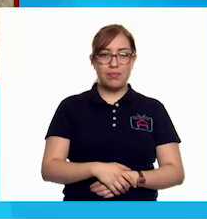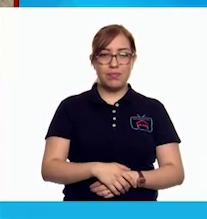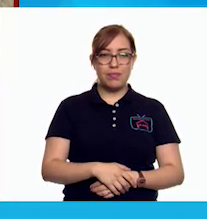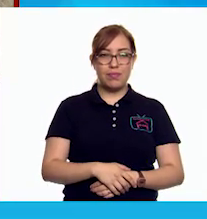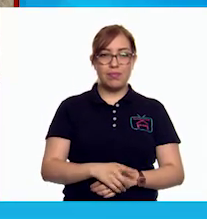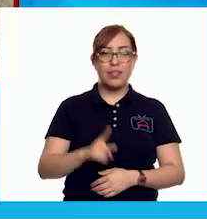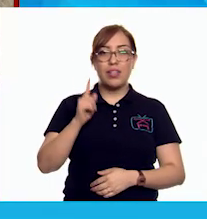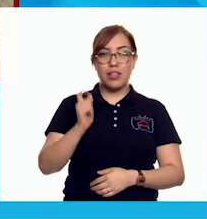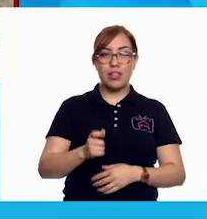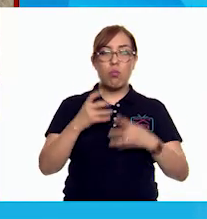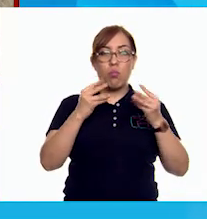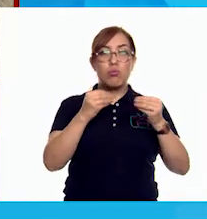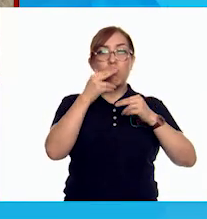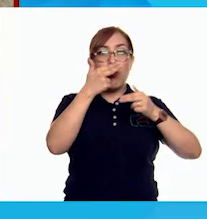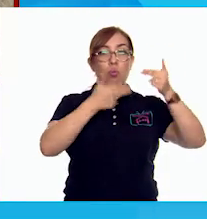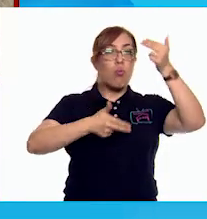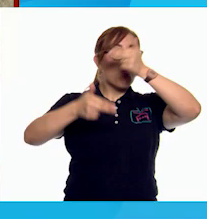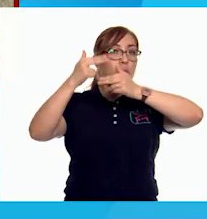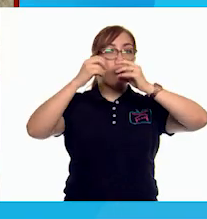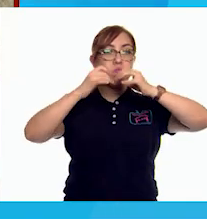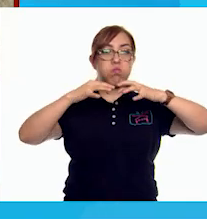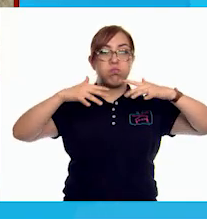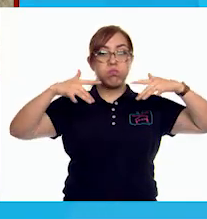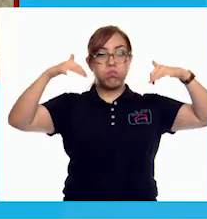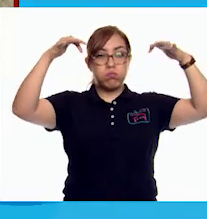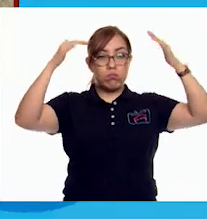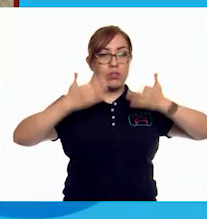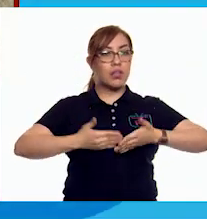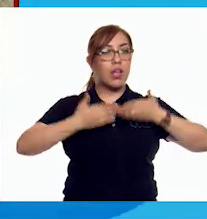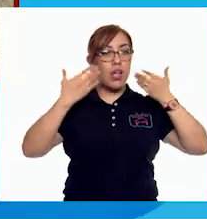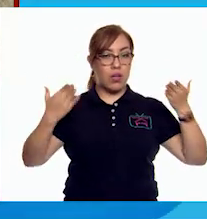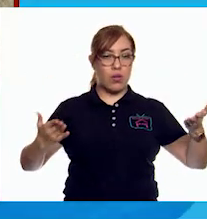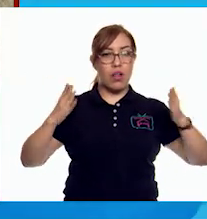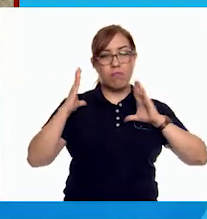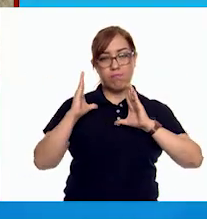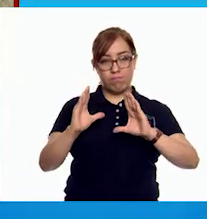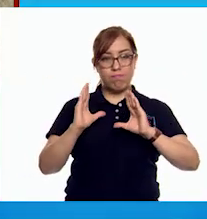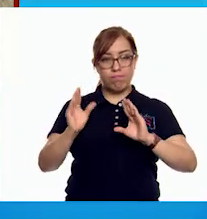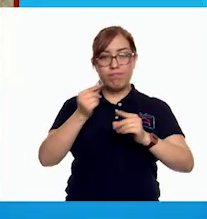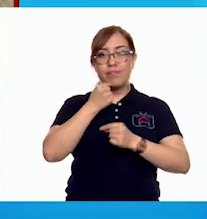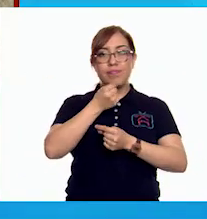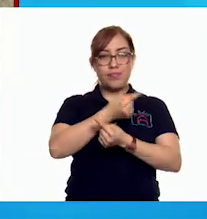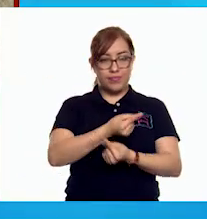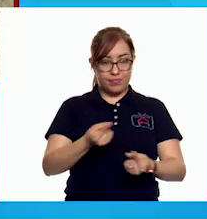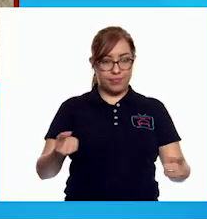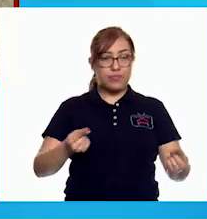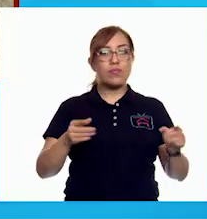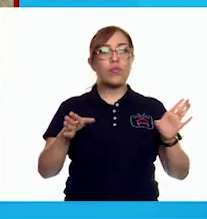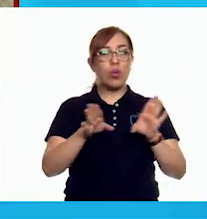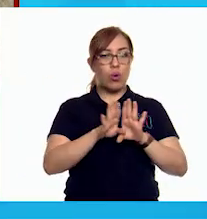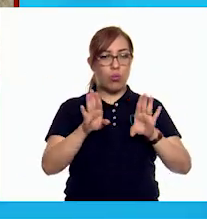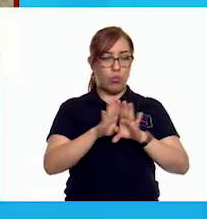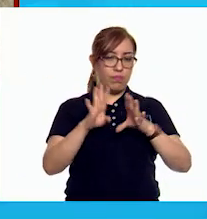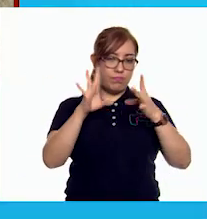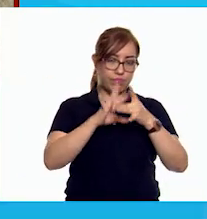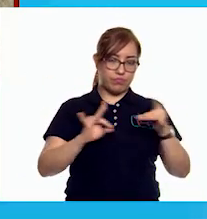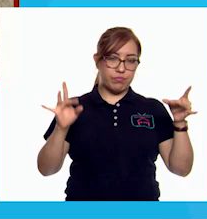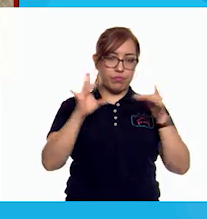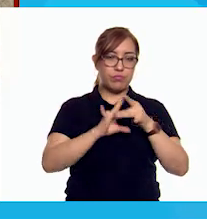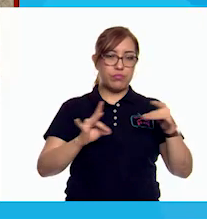humo. Y ahora le enseñan a Pedrito y a otros niños del pueblo cómo se habla el chocholteco.